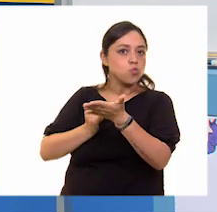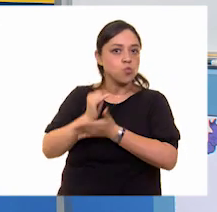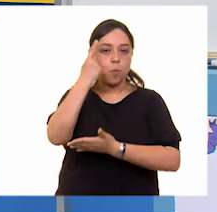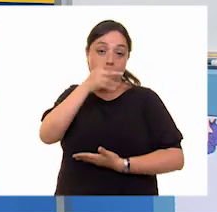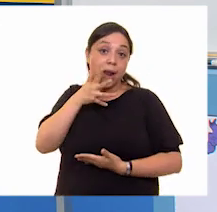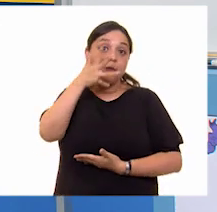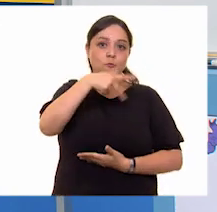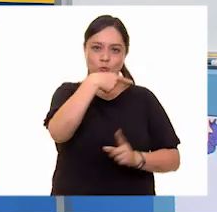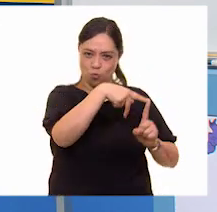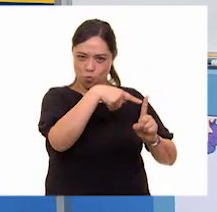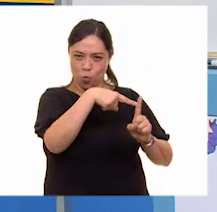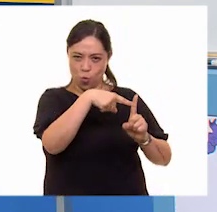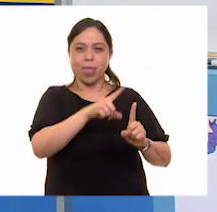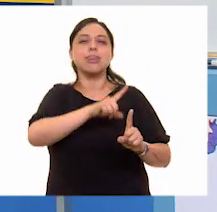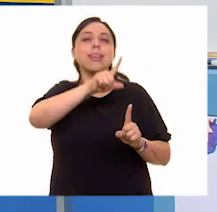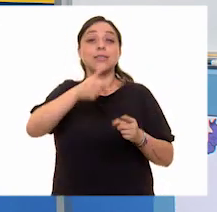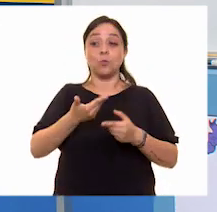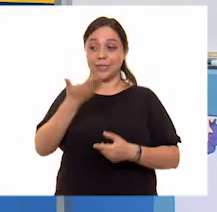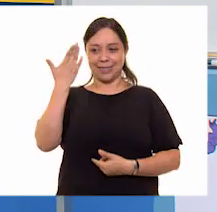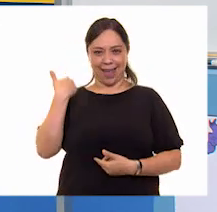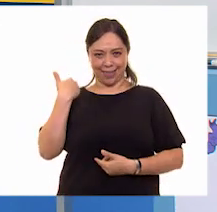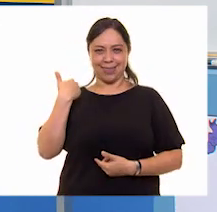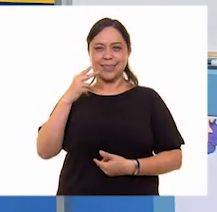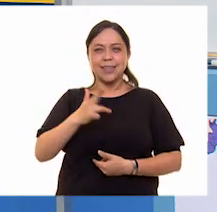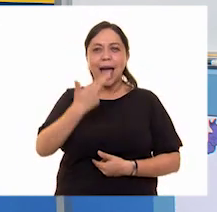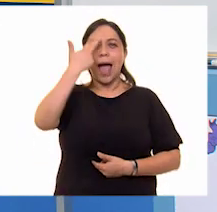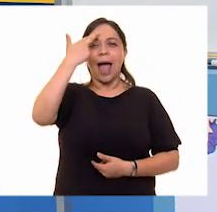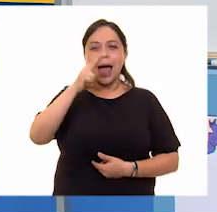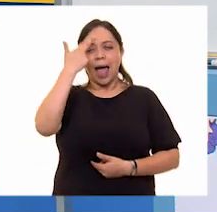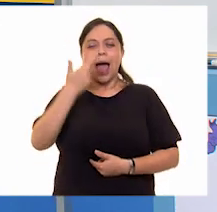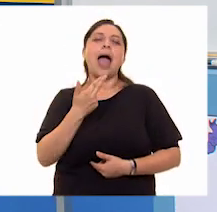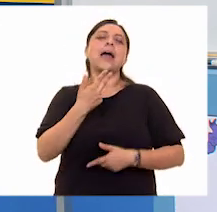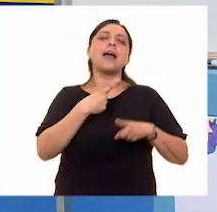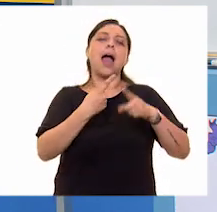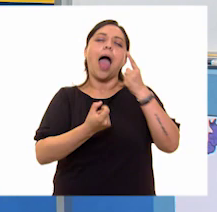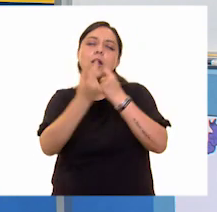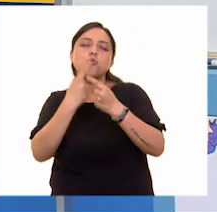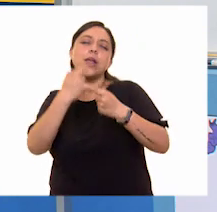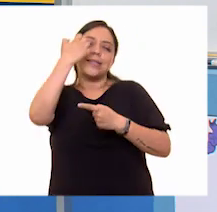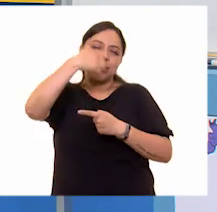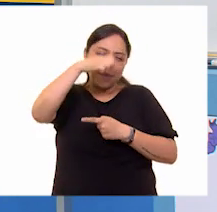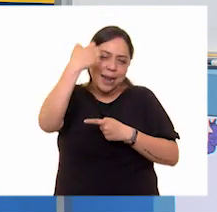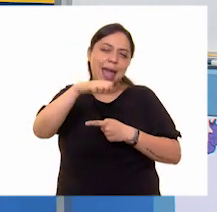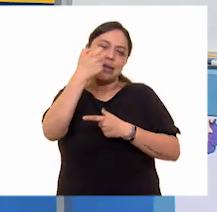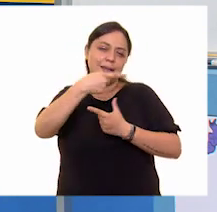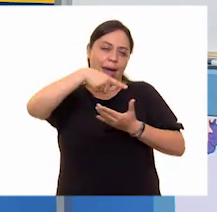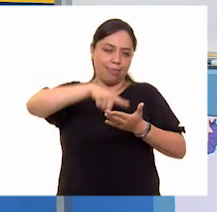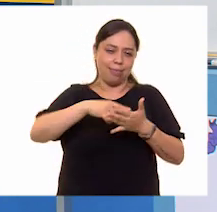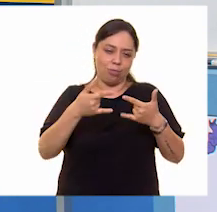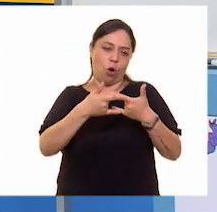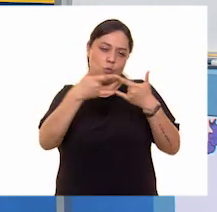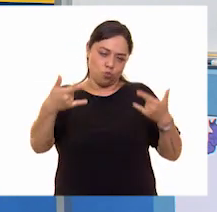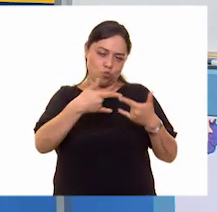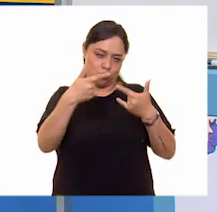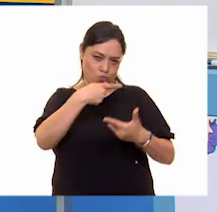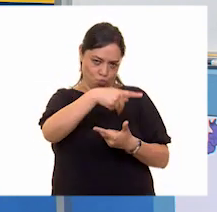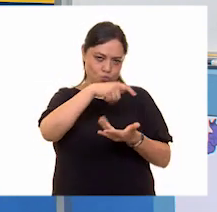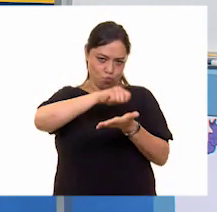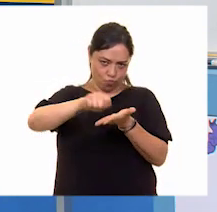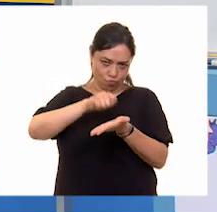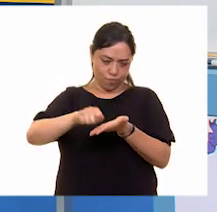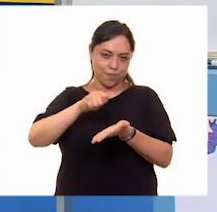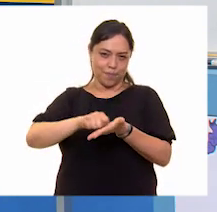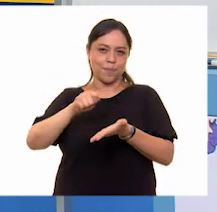algunas experiencias y vivencias de nuestro escritor con sus obras. ¿Se acuerdan? Estábamos viendo